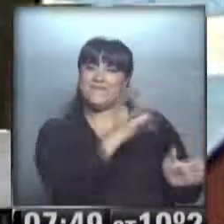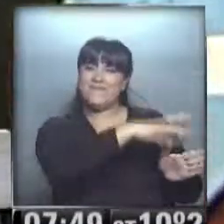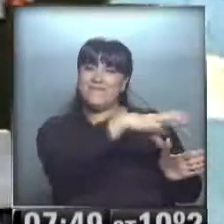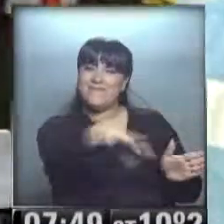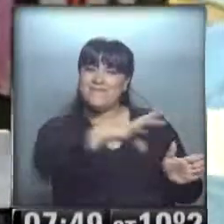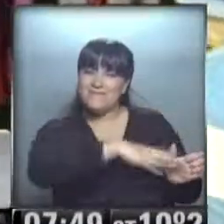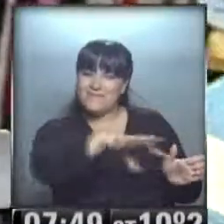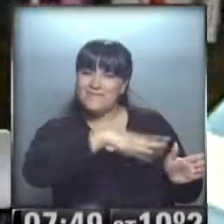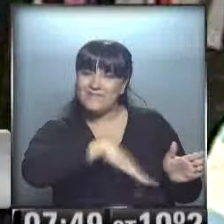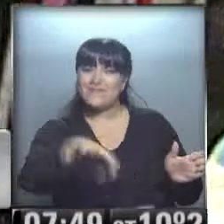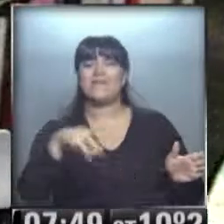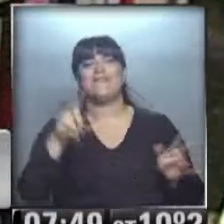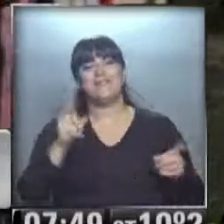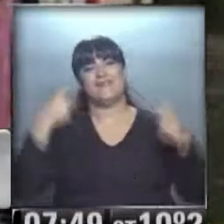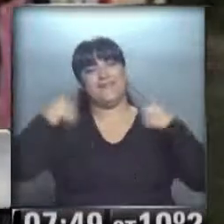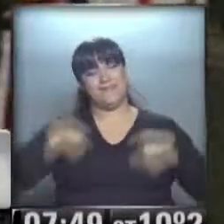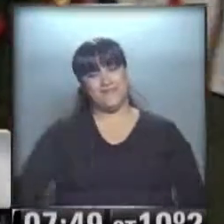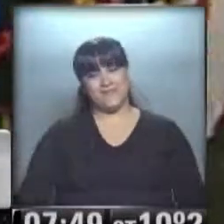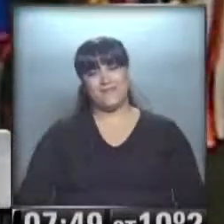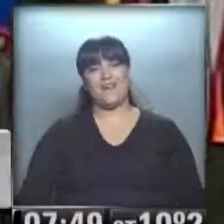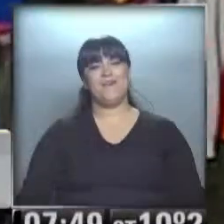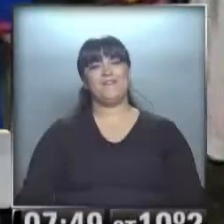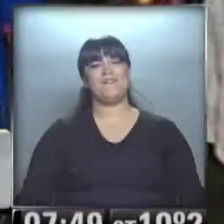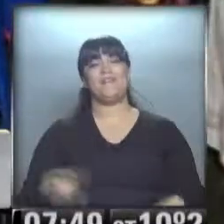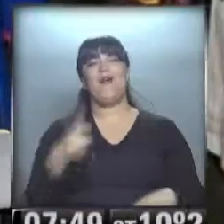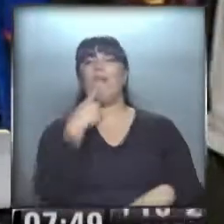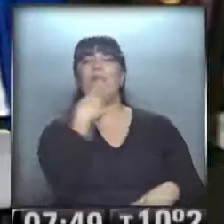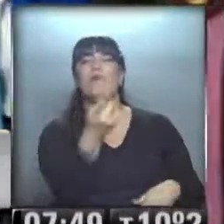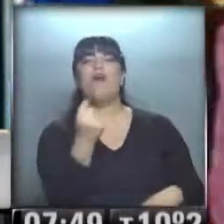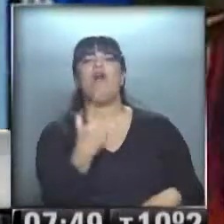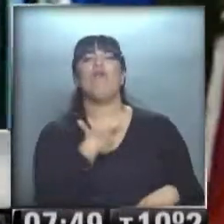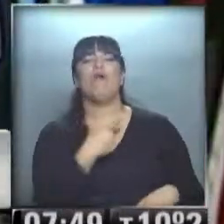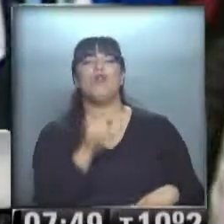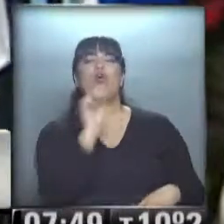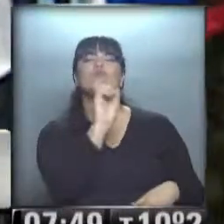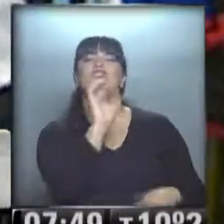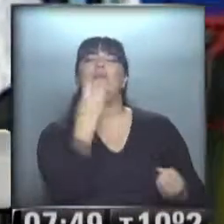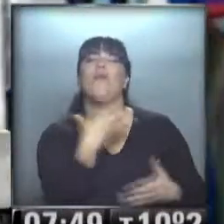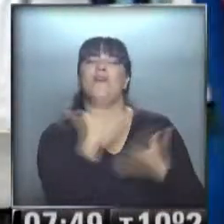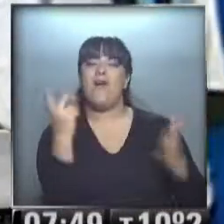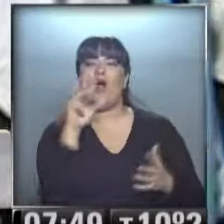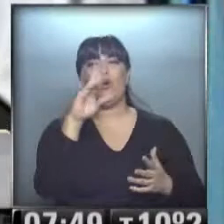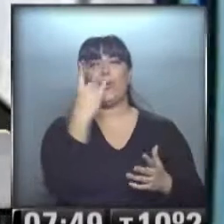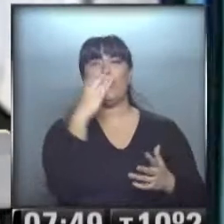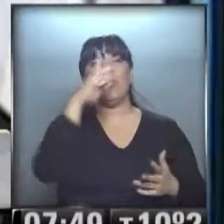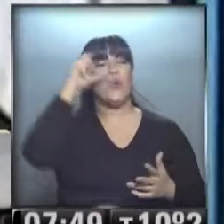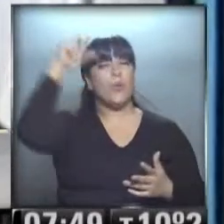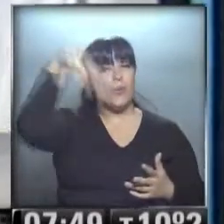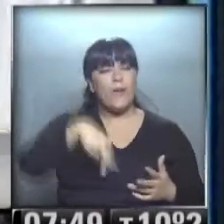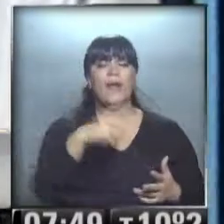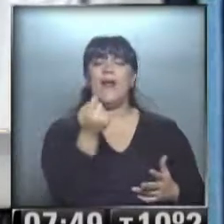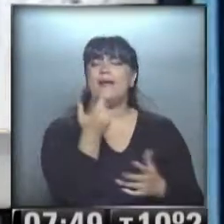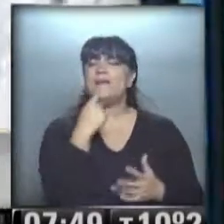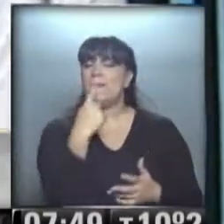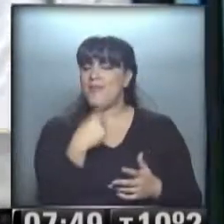viendo cada uno de los logros de ventas que tiene bueno a ver voy a preguntarle al dueño de este local como se llamó este buen día rubén rubén usted me dijo recién